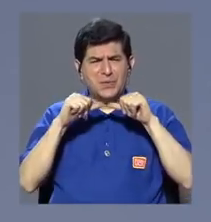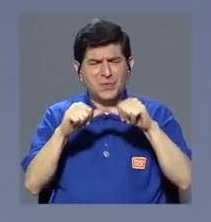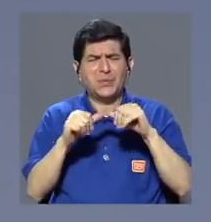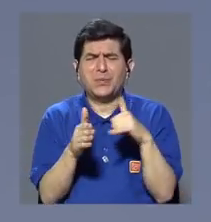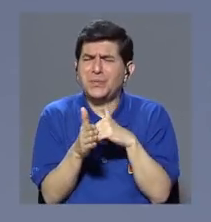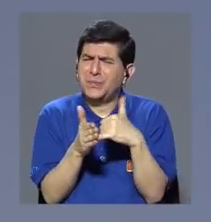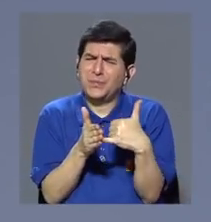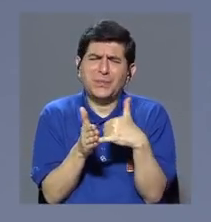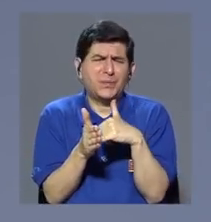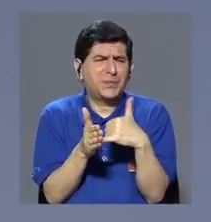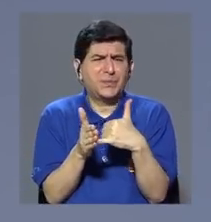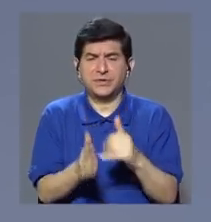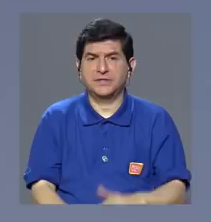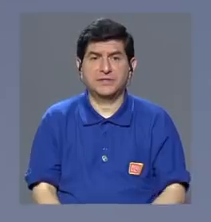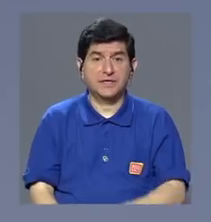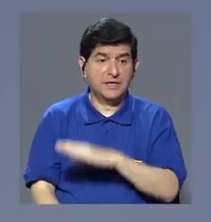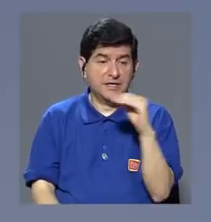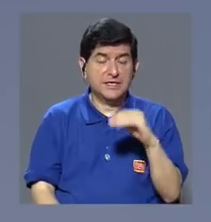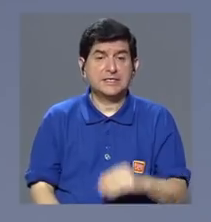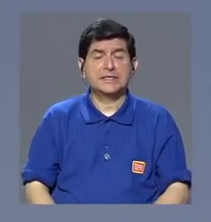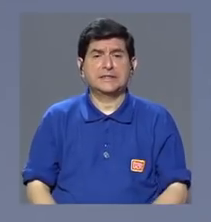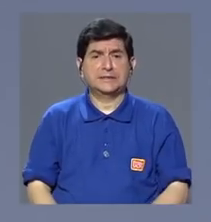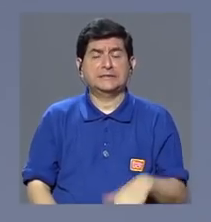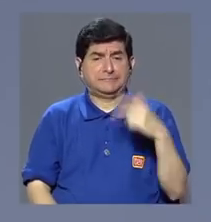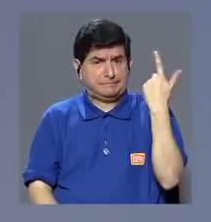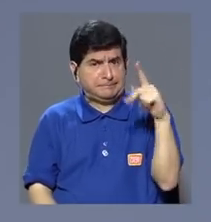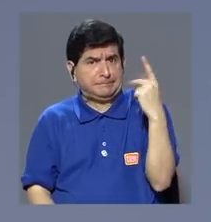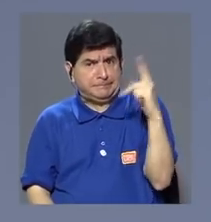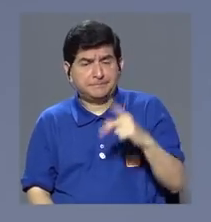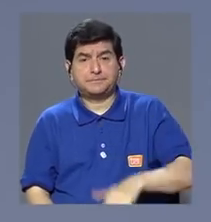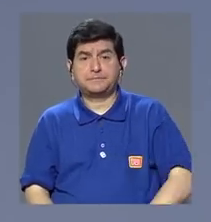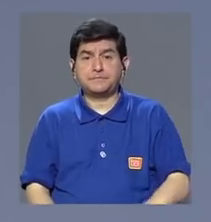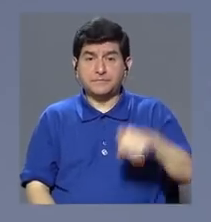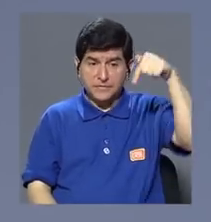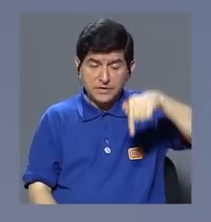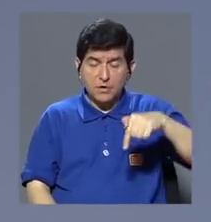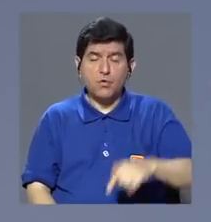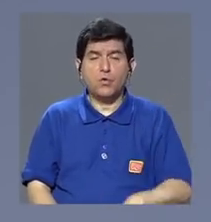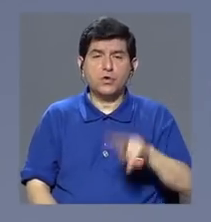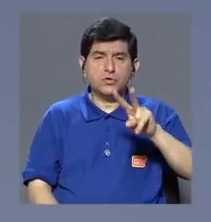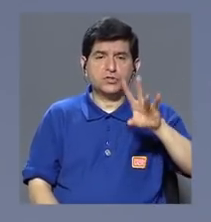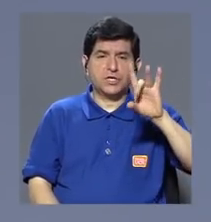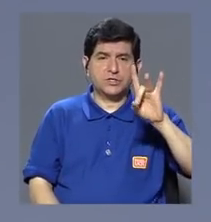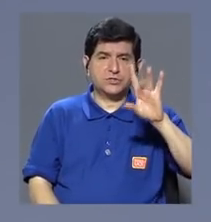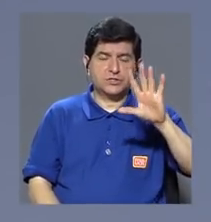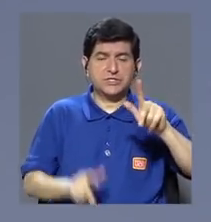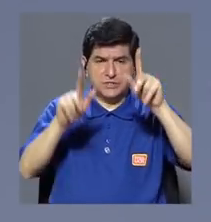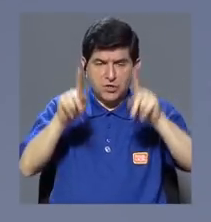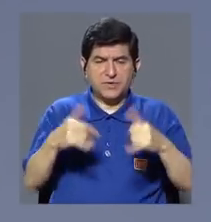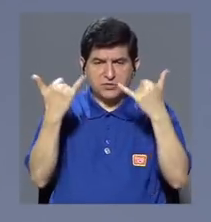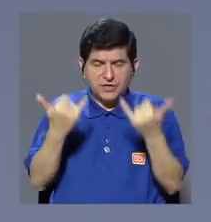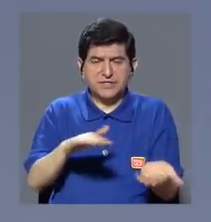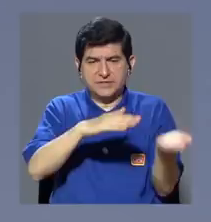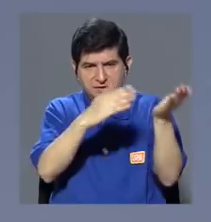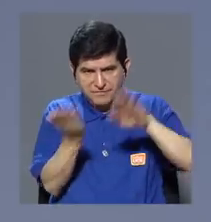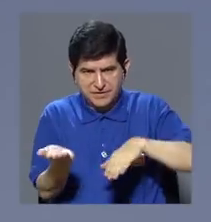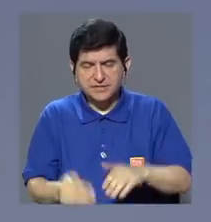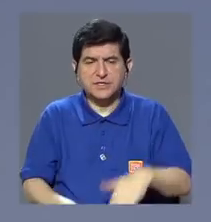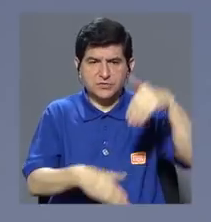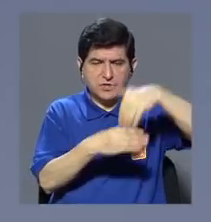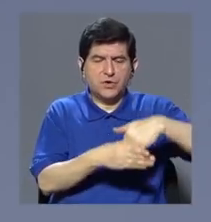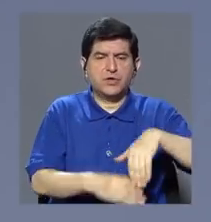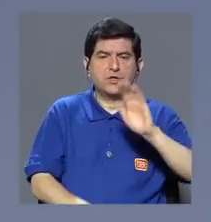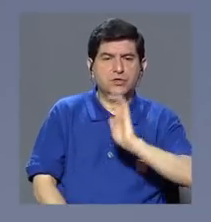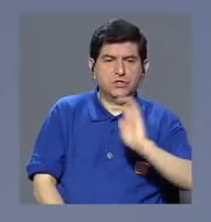vulnerabilidad y es tan tan tan vulnerable que hoy se suman 285 personas fallecidas entre ellos niños